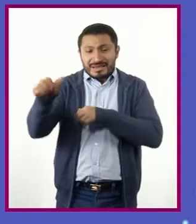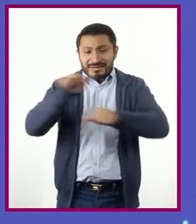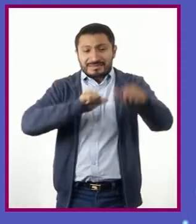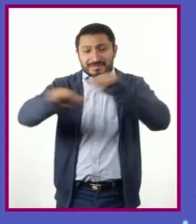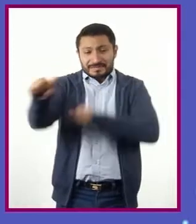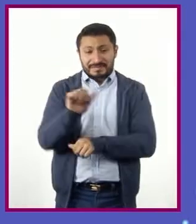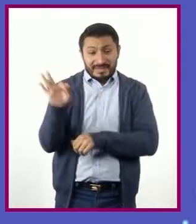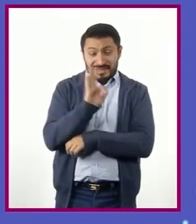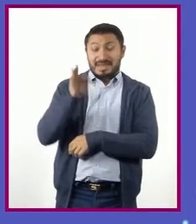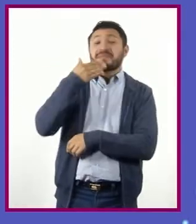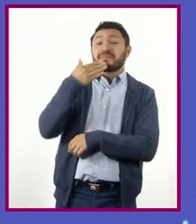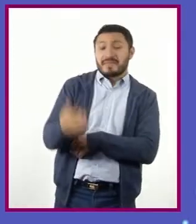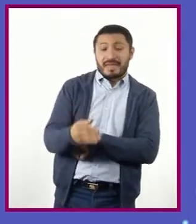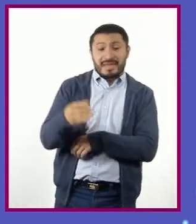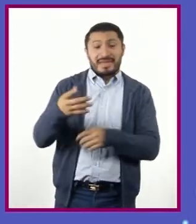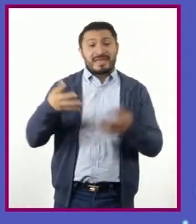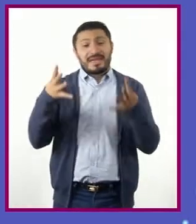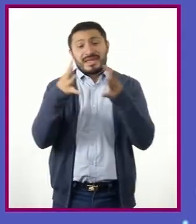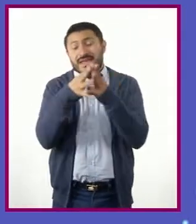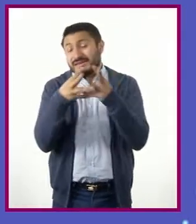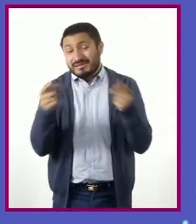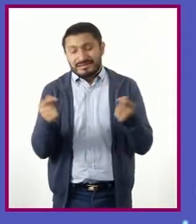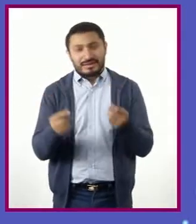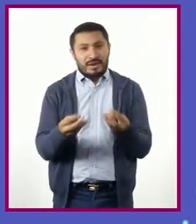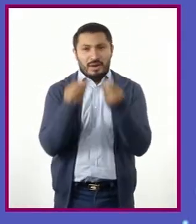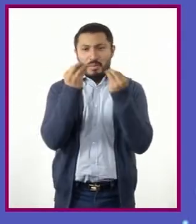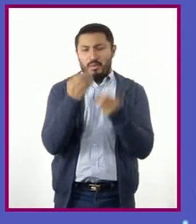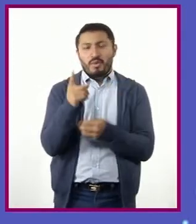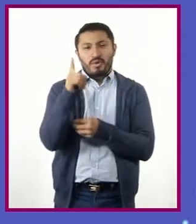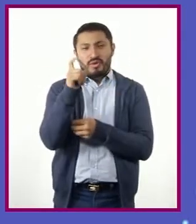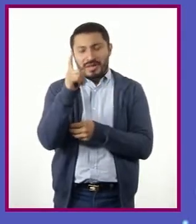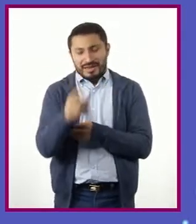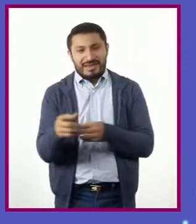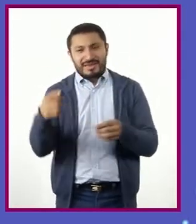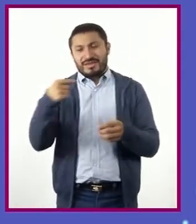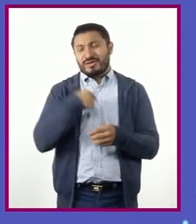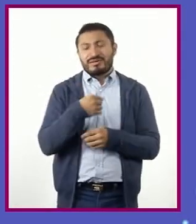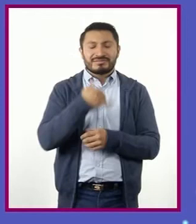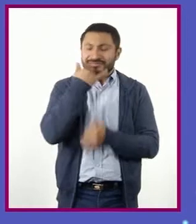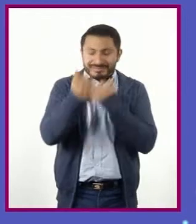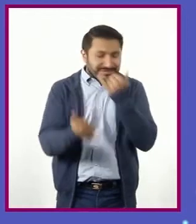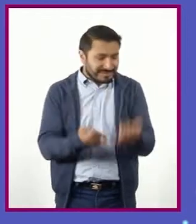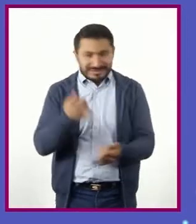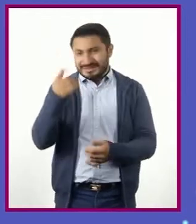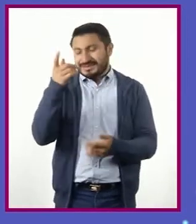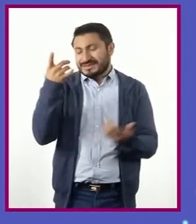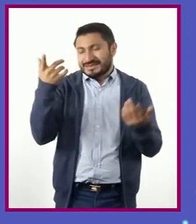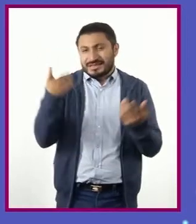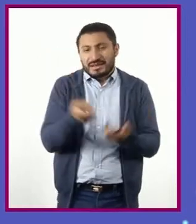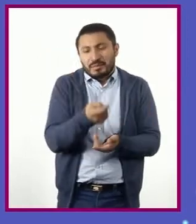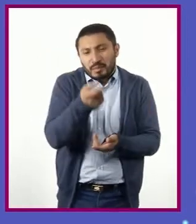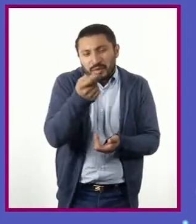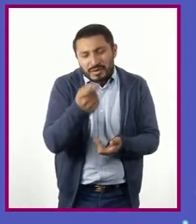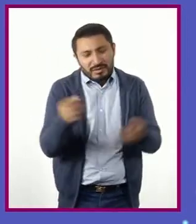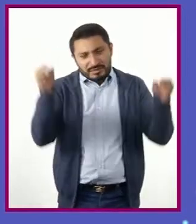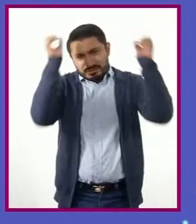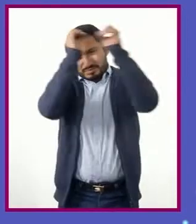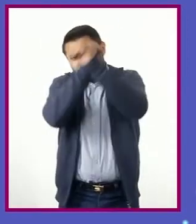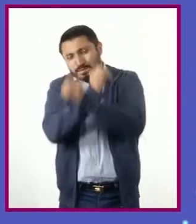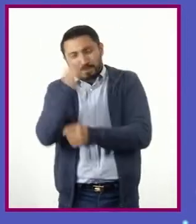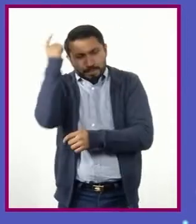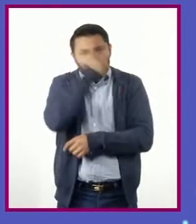émulo canoro. Usé mucho de líquido de errante, su poco de nocturno y de